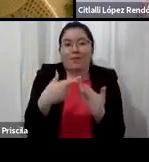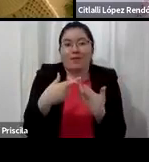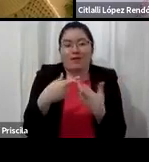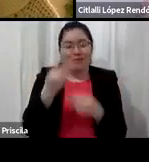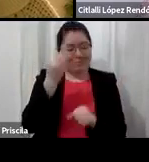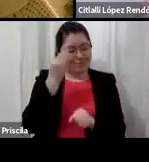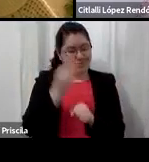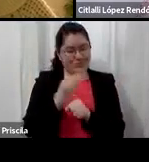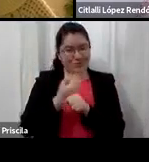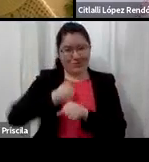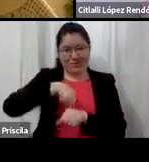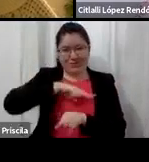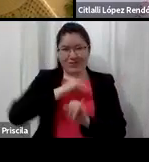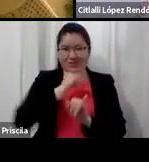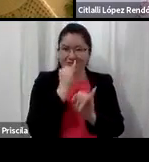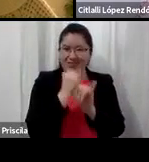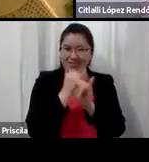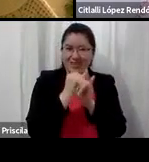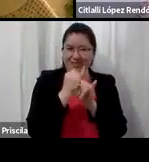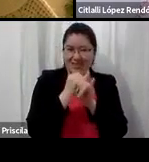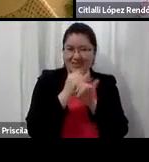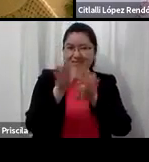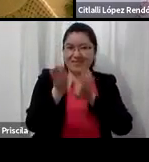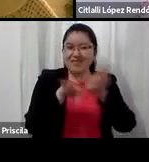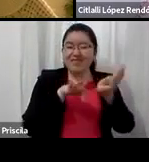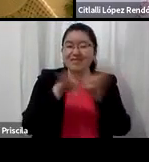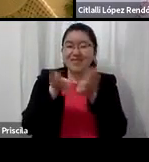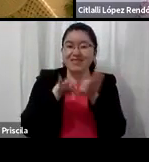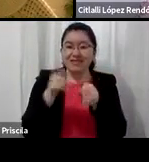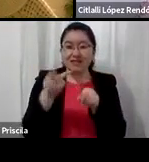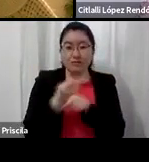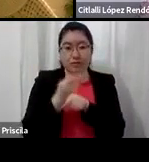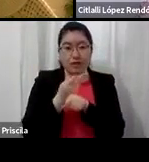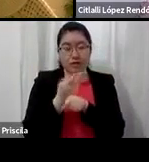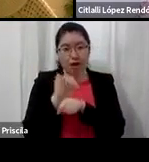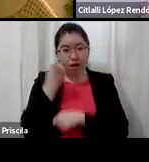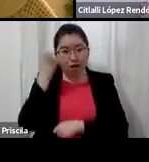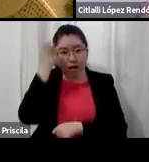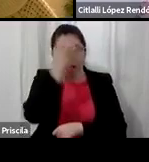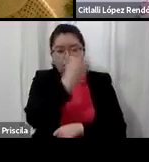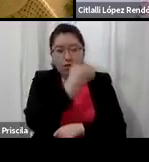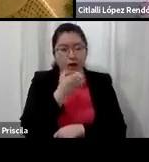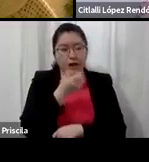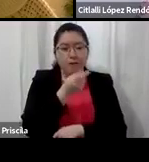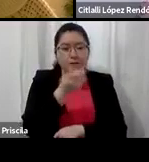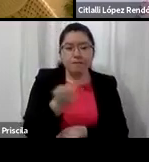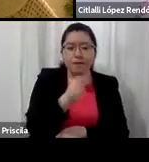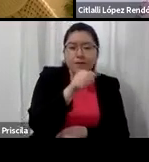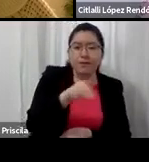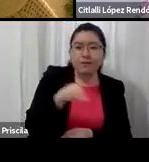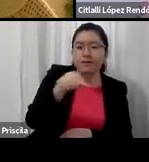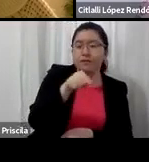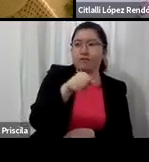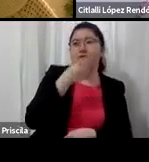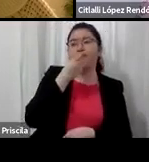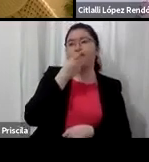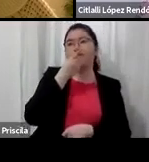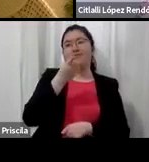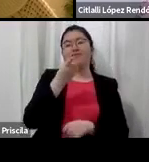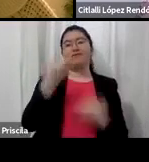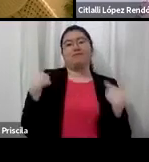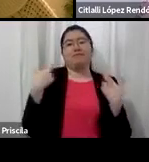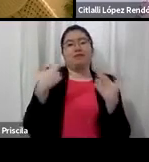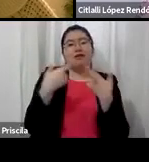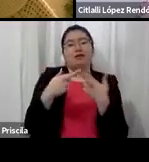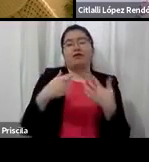trabajando en línea, la evaluación que hacemos de las sesiones, ellos mismos y ellas mismas dicen, qué